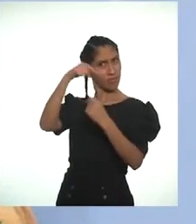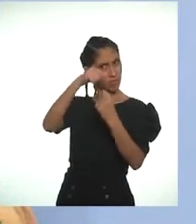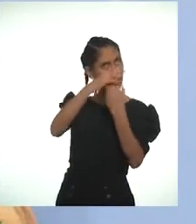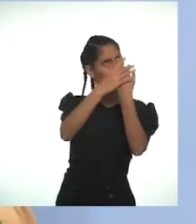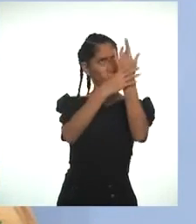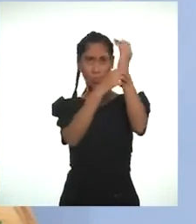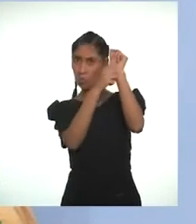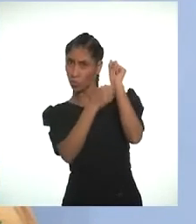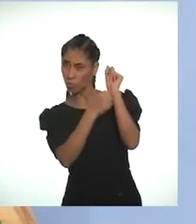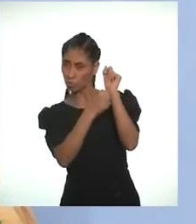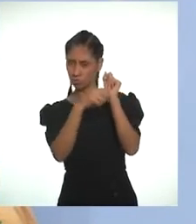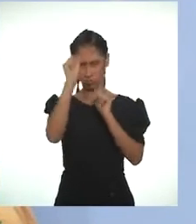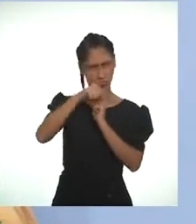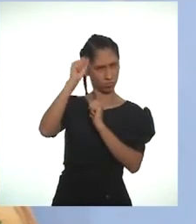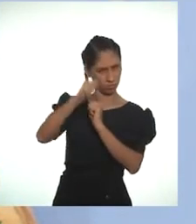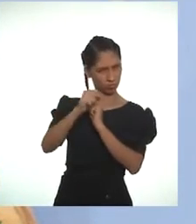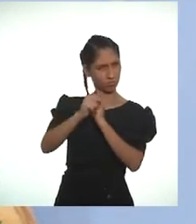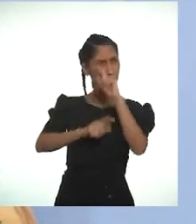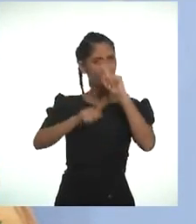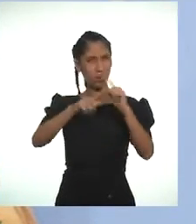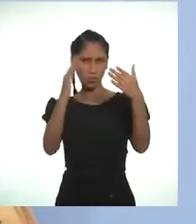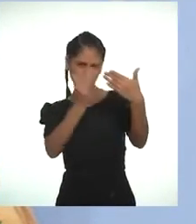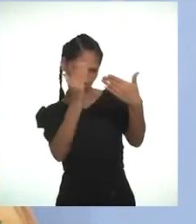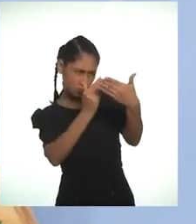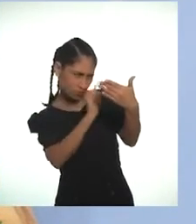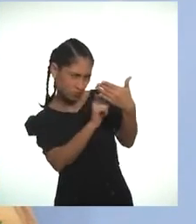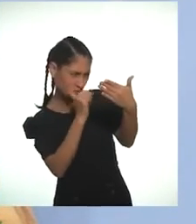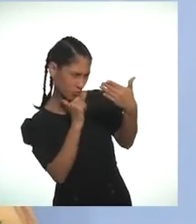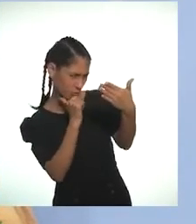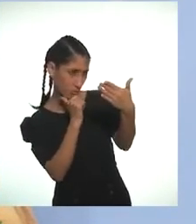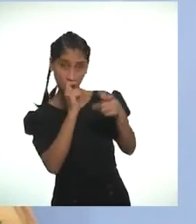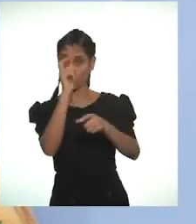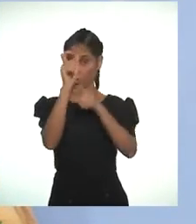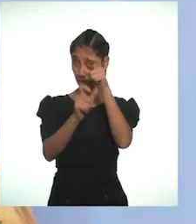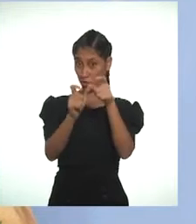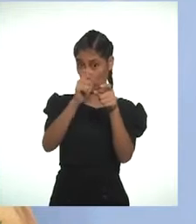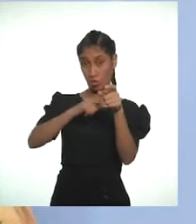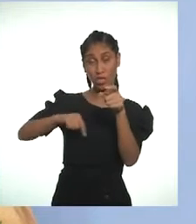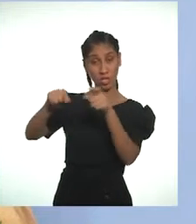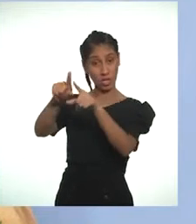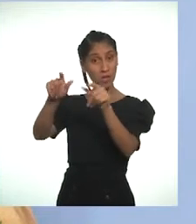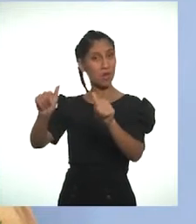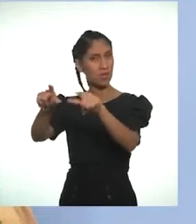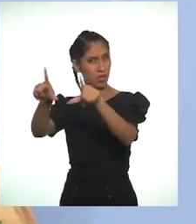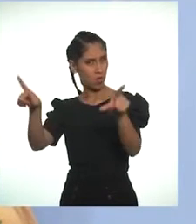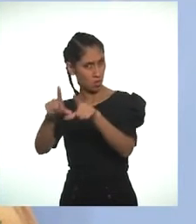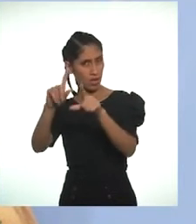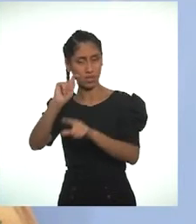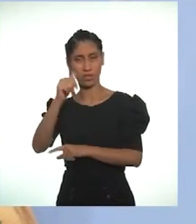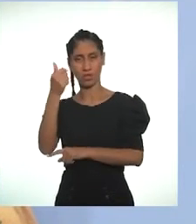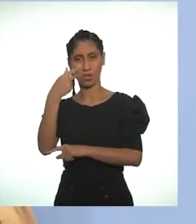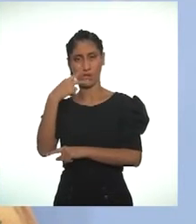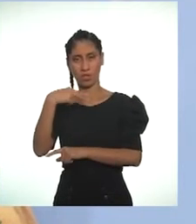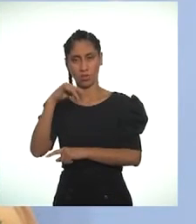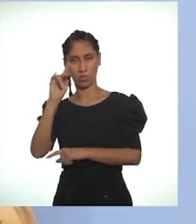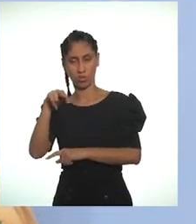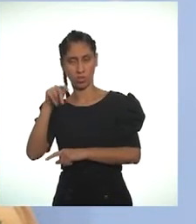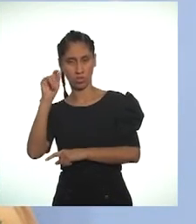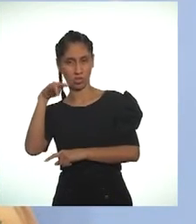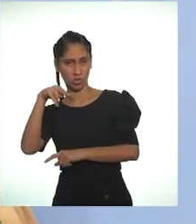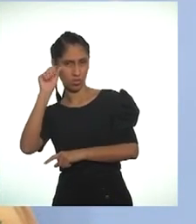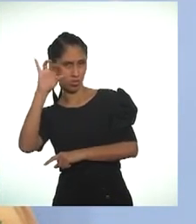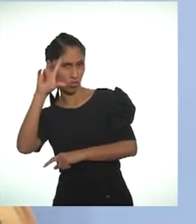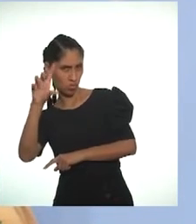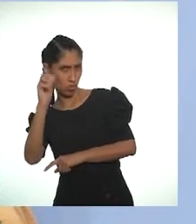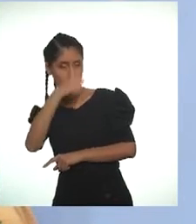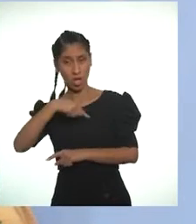Eso es correcto. Según algunas fuentes, los habitantes del Tahuantinsuyo utilizaron muchas plantas